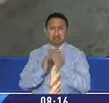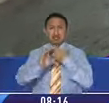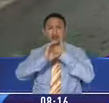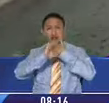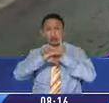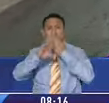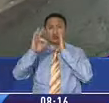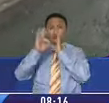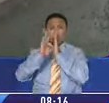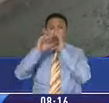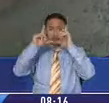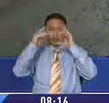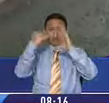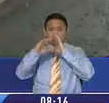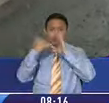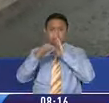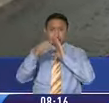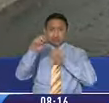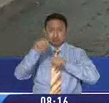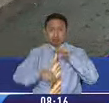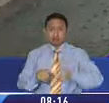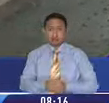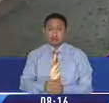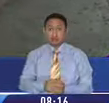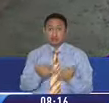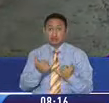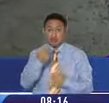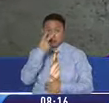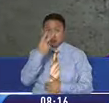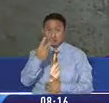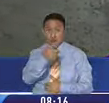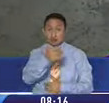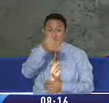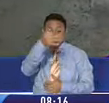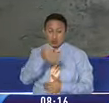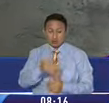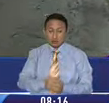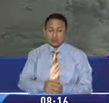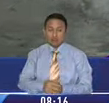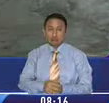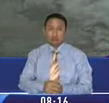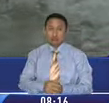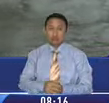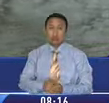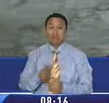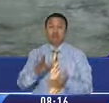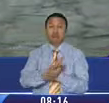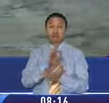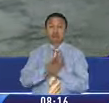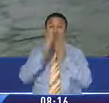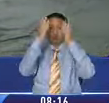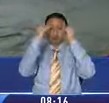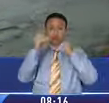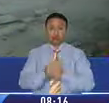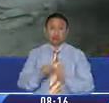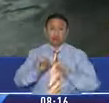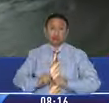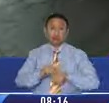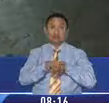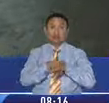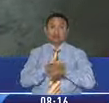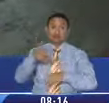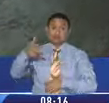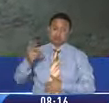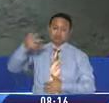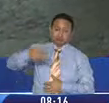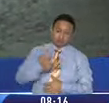enviado fotografías del mal estado de la vía, y vemos ahorita en imágenes, pues va a pasar un transporte escolar y tiene que reducir la velocidad por